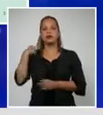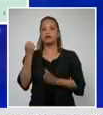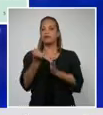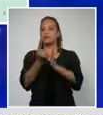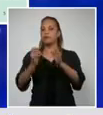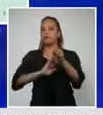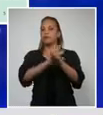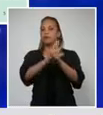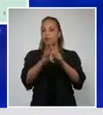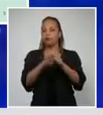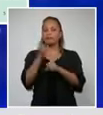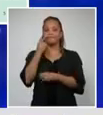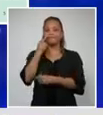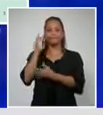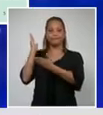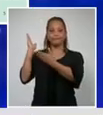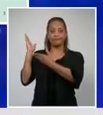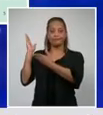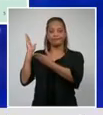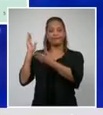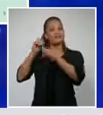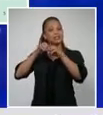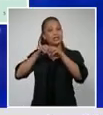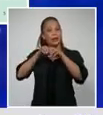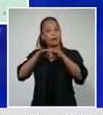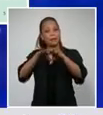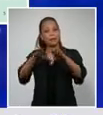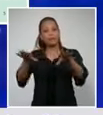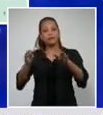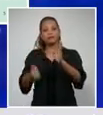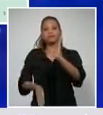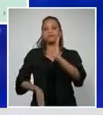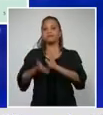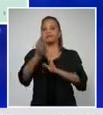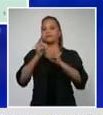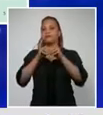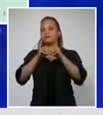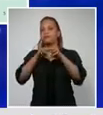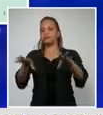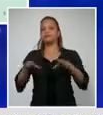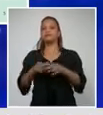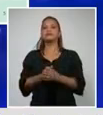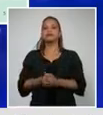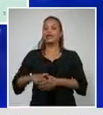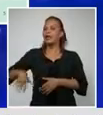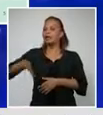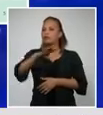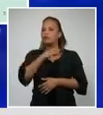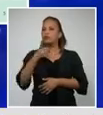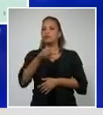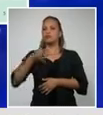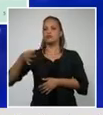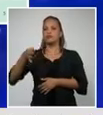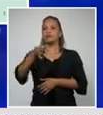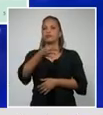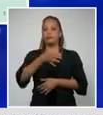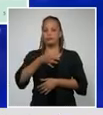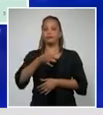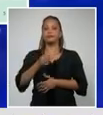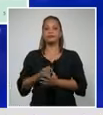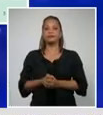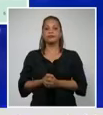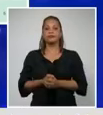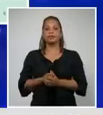COVID-19, como ves, disperso y con una elevada transmisión en todos sus municipios. Villa